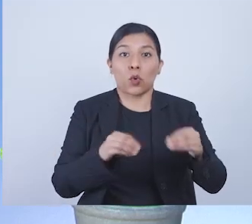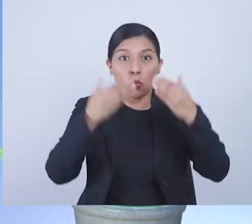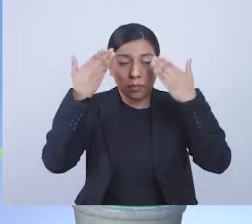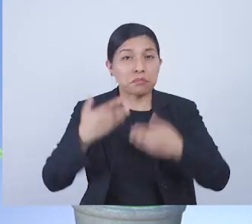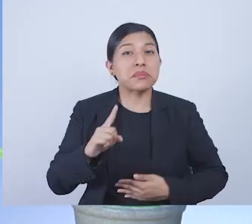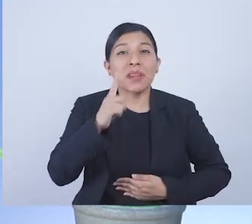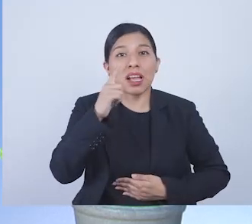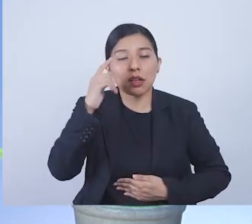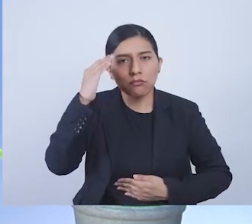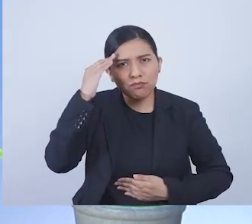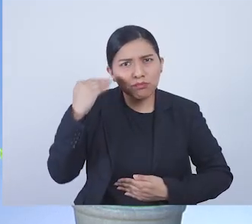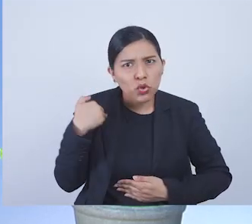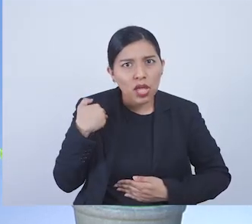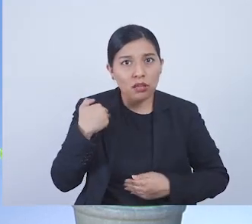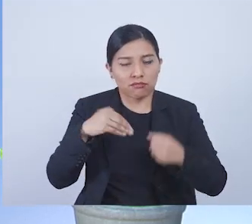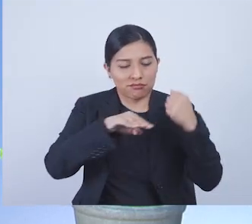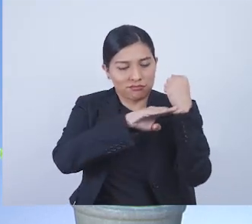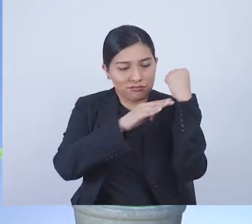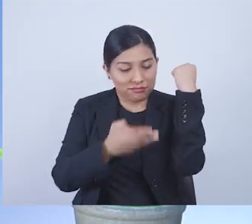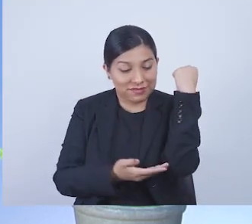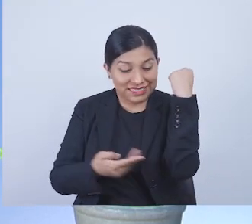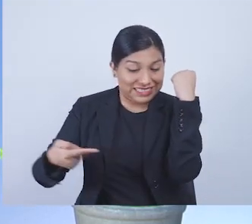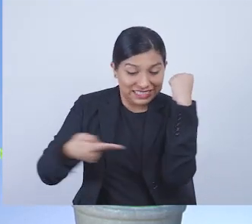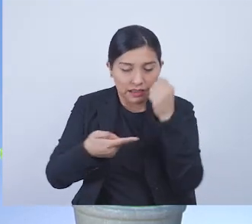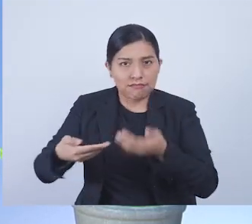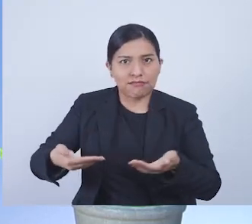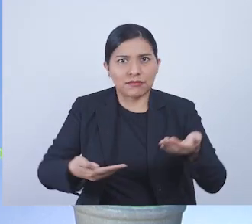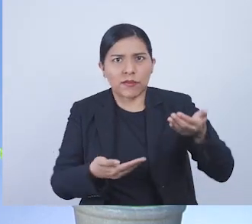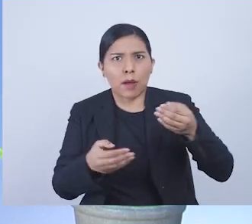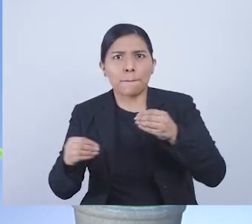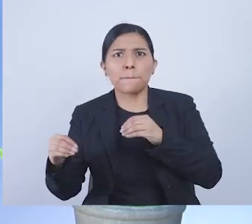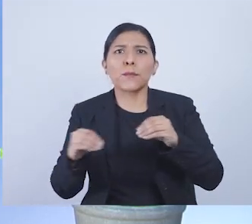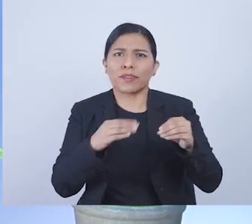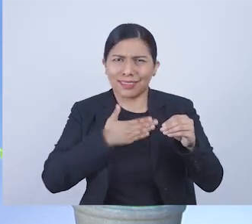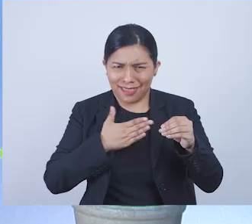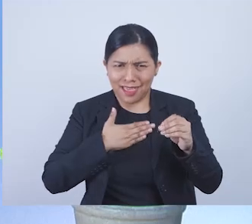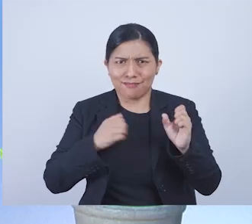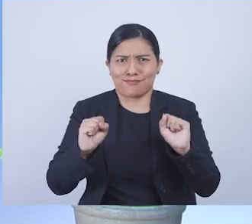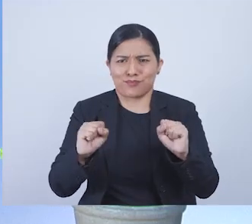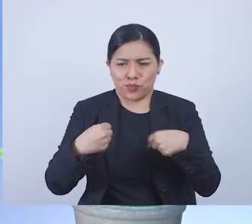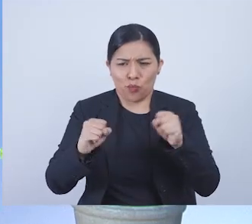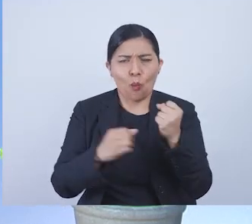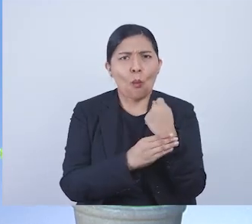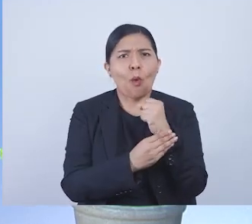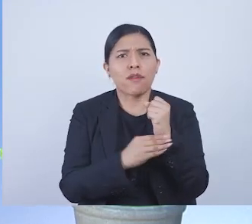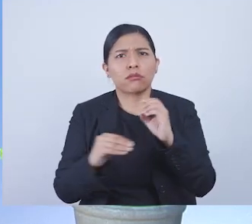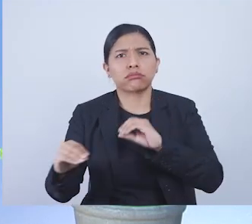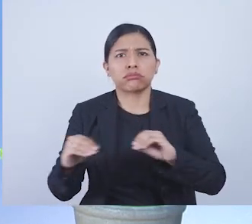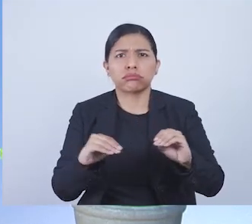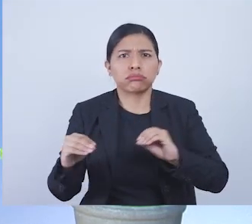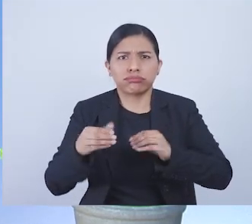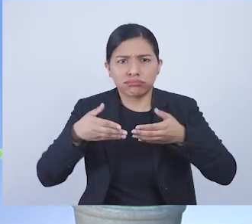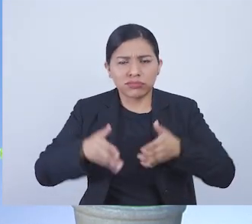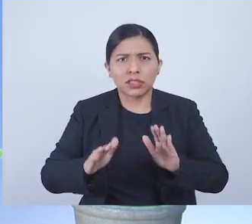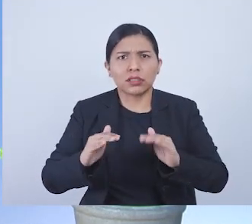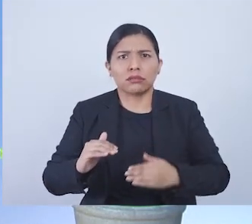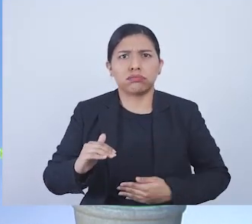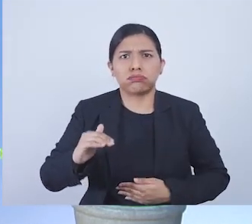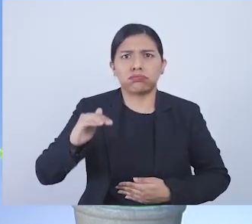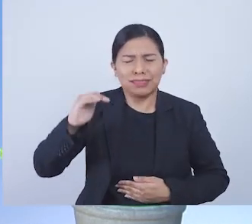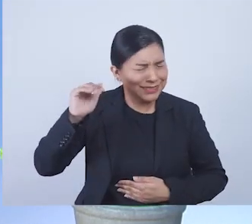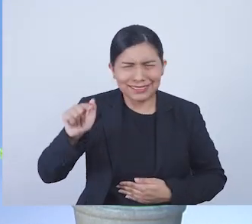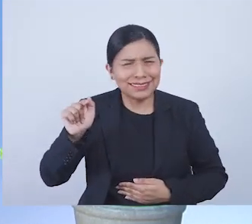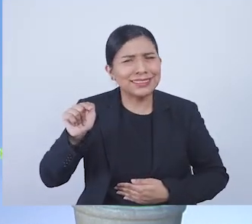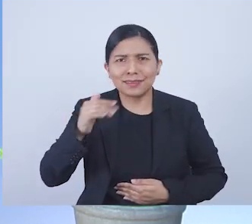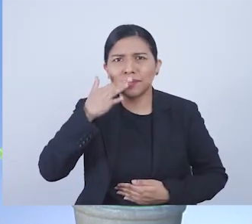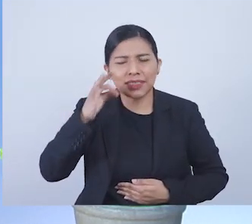en el vientre, si es posible, hasta que uno fallece. Ver al ser humano de un continuo psicomotriz, desde